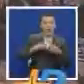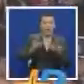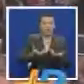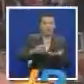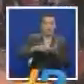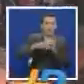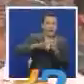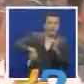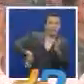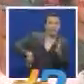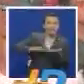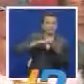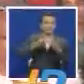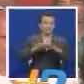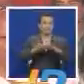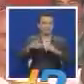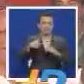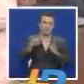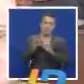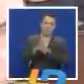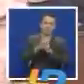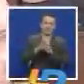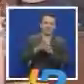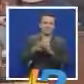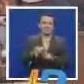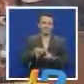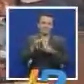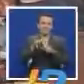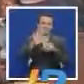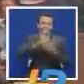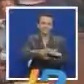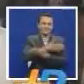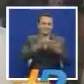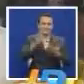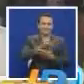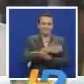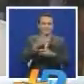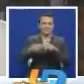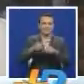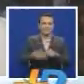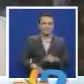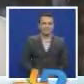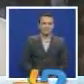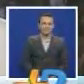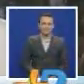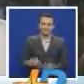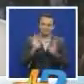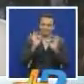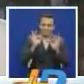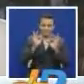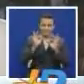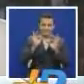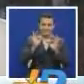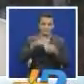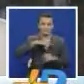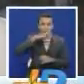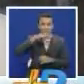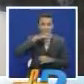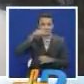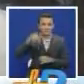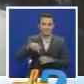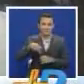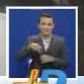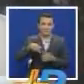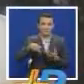disfrutó de cada uno de sus éxitos, como La Cucharita, Julia Julia, La China, entre otros. No, espectacular. Jumbo se